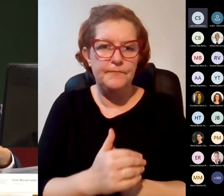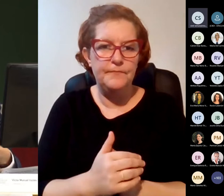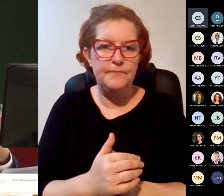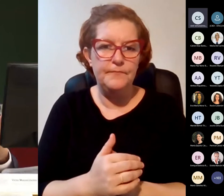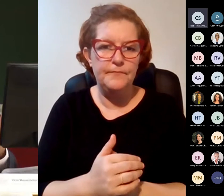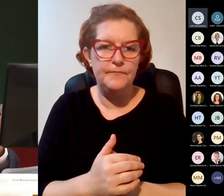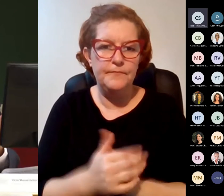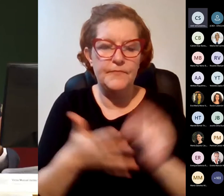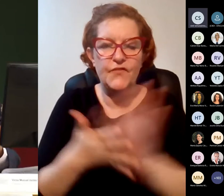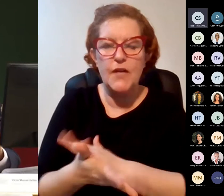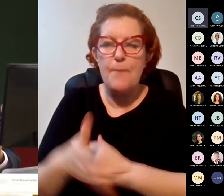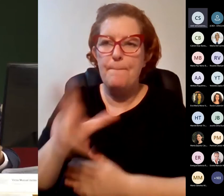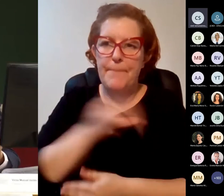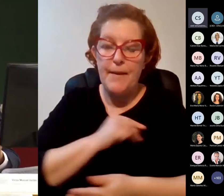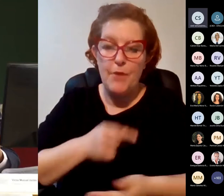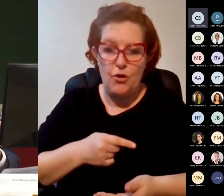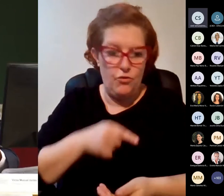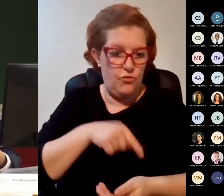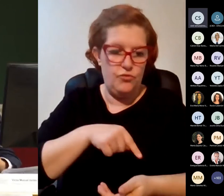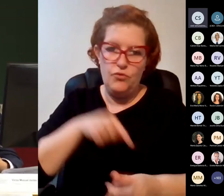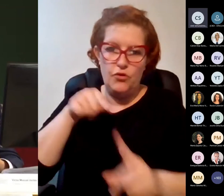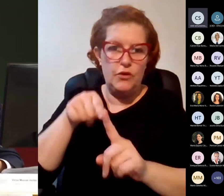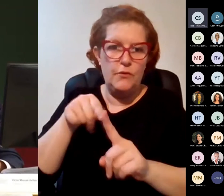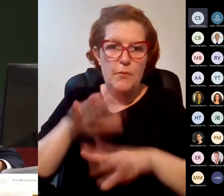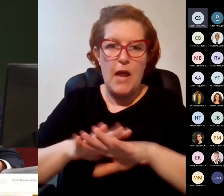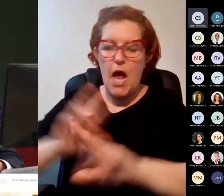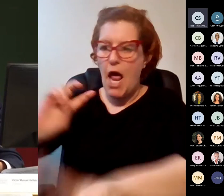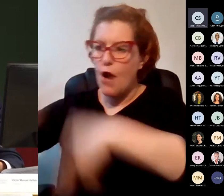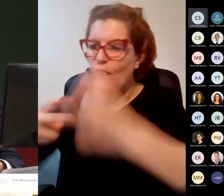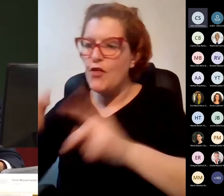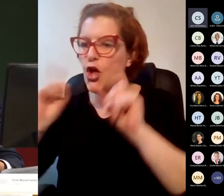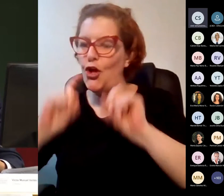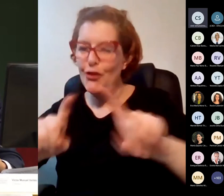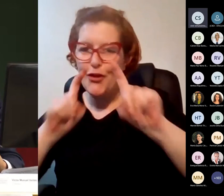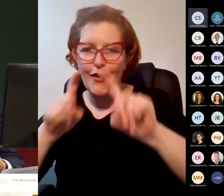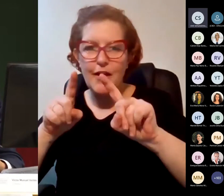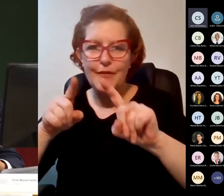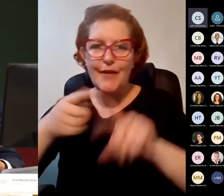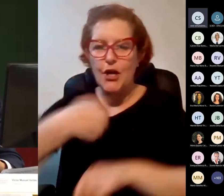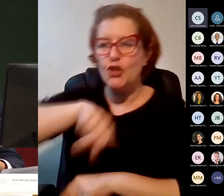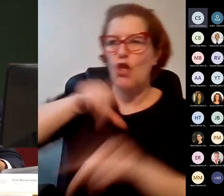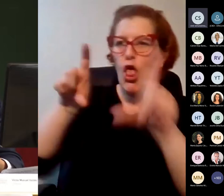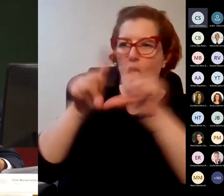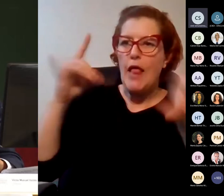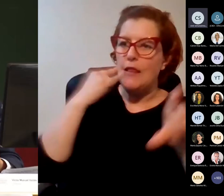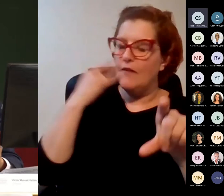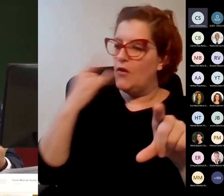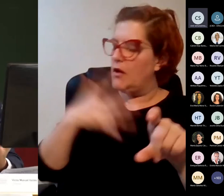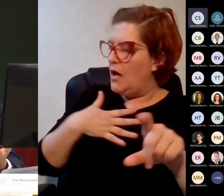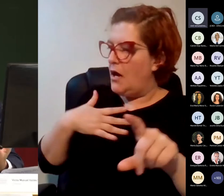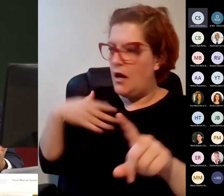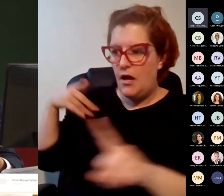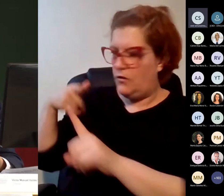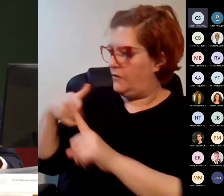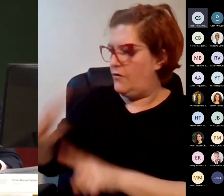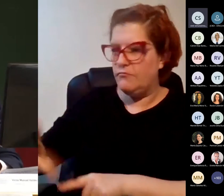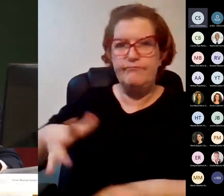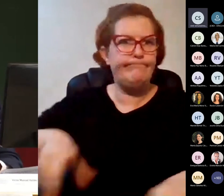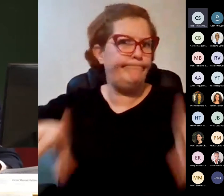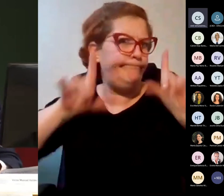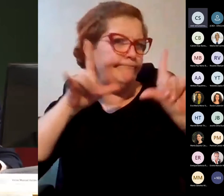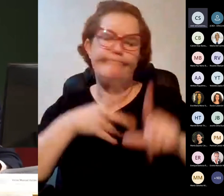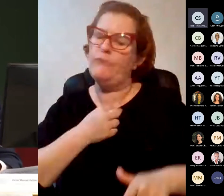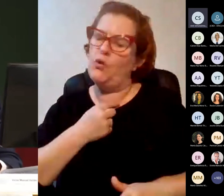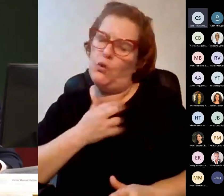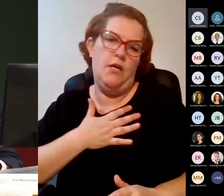ofrecen a la innovación decente esa innovación es algo que nos la queremos dejar por bandera yo creo que la